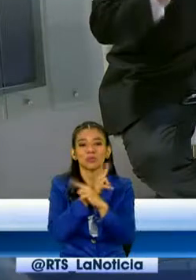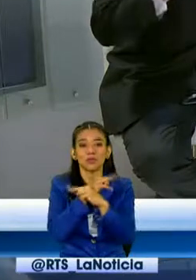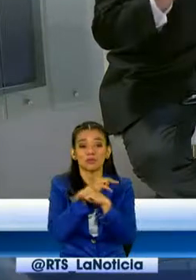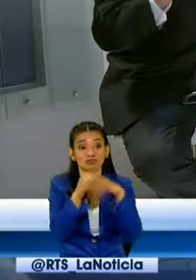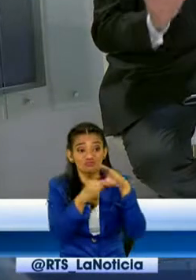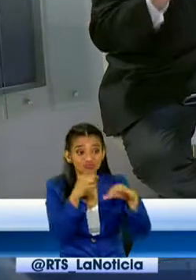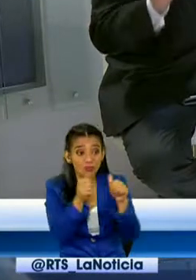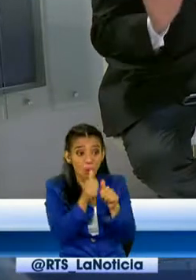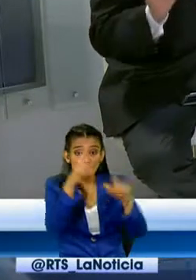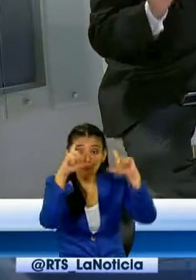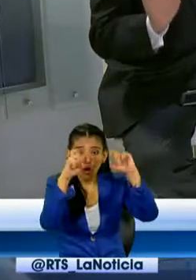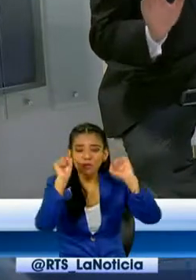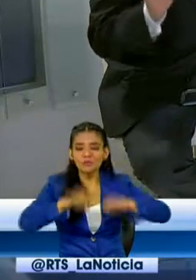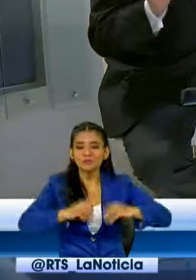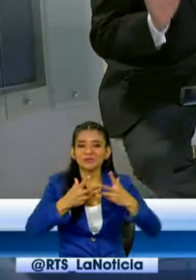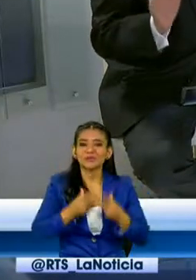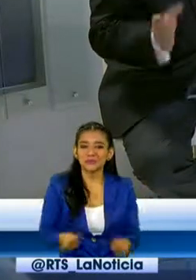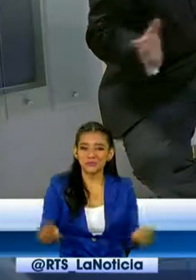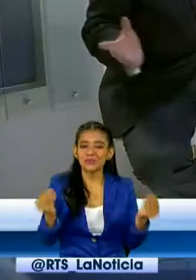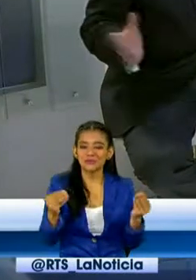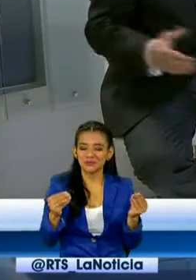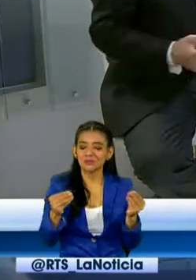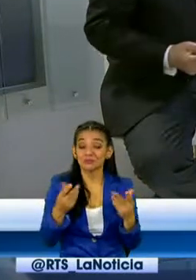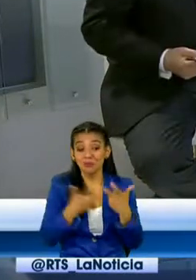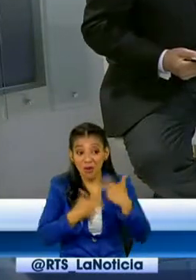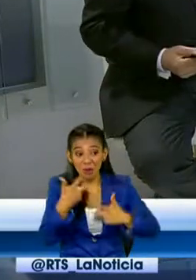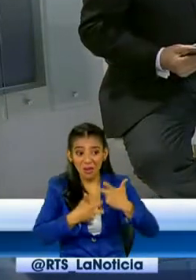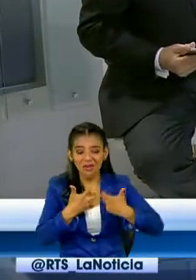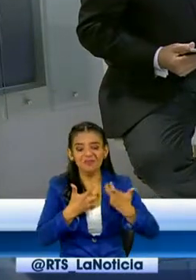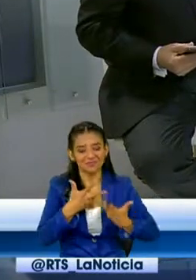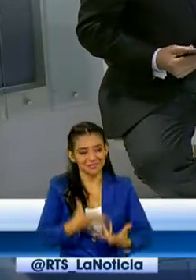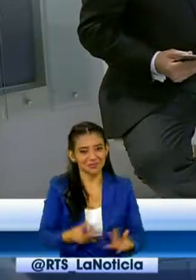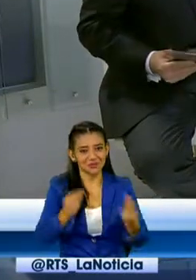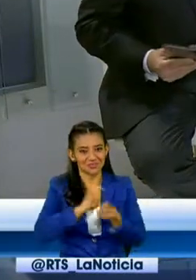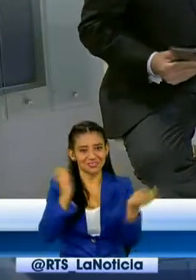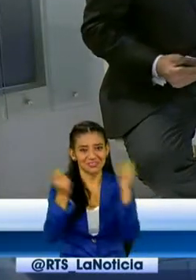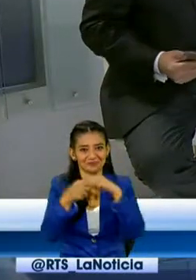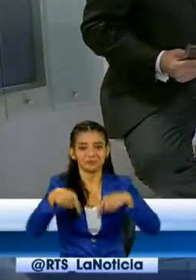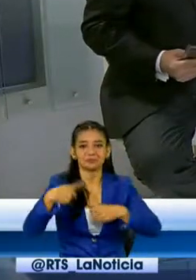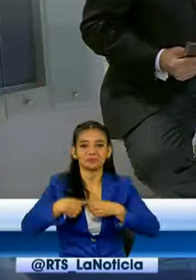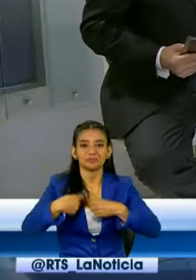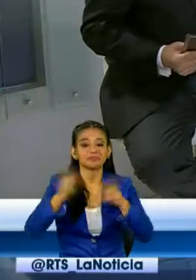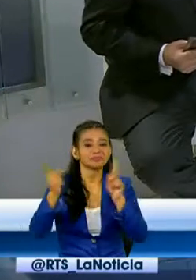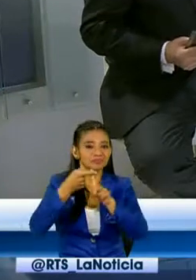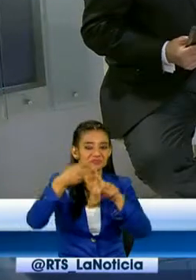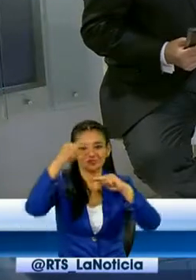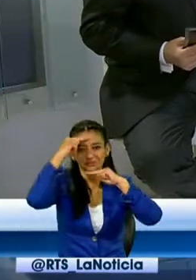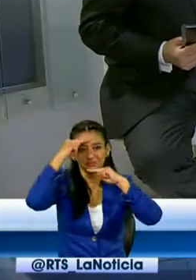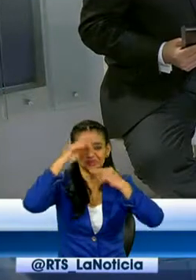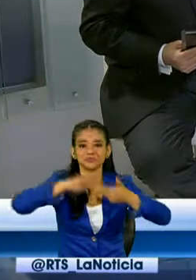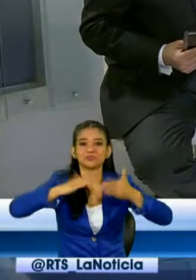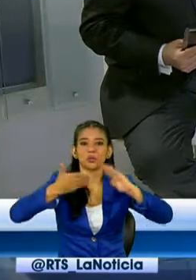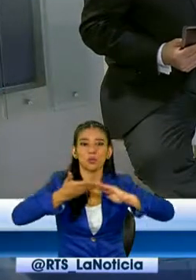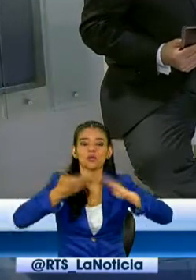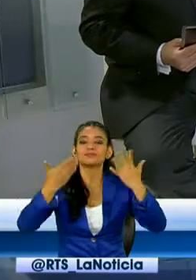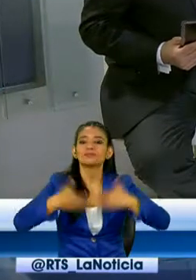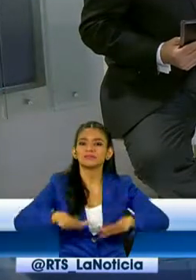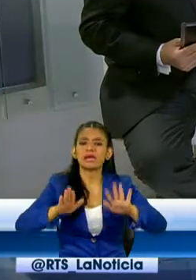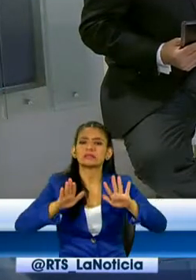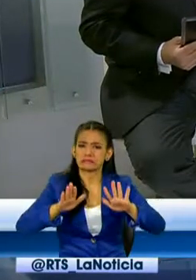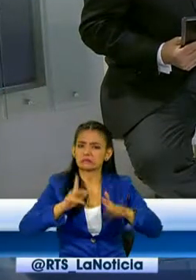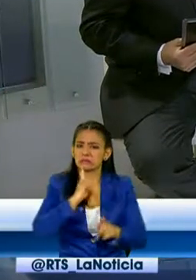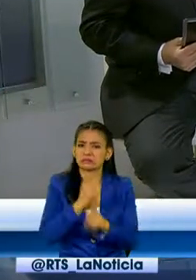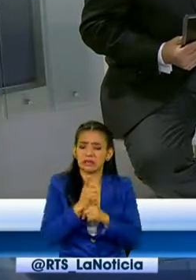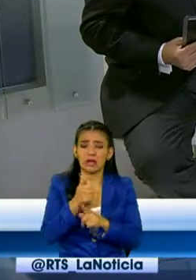para encontrar las soluciones necesarias para cambiar las estructuras de nuestra ciudad. Este es el primer noticiero de la comunidad. Estamos indignados